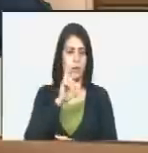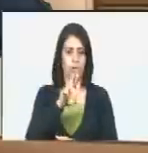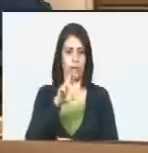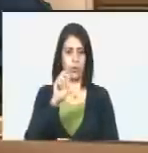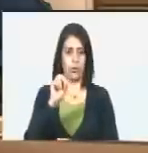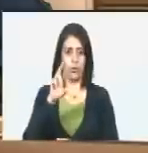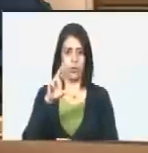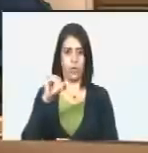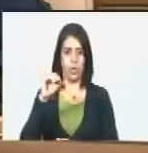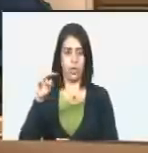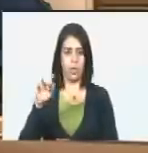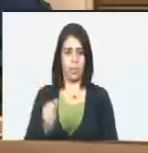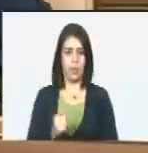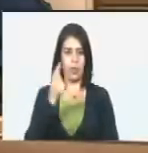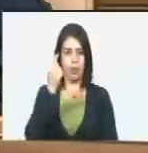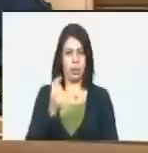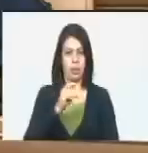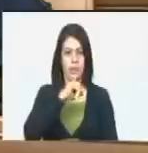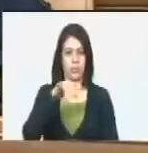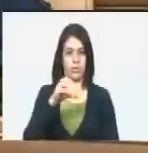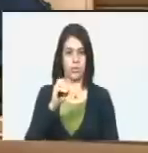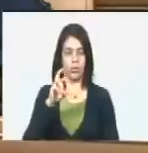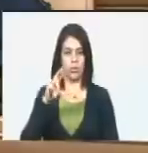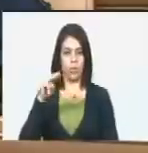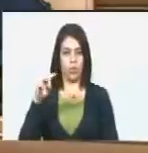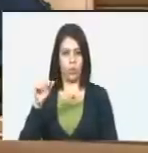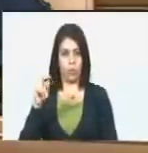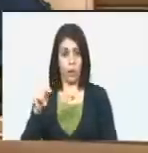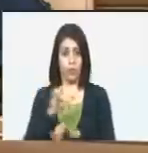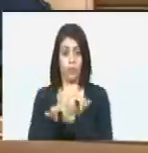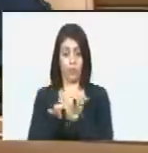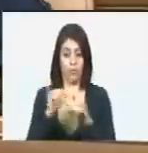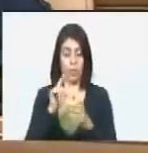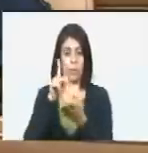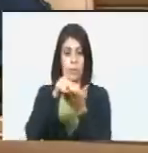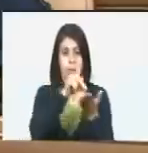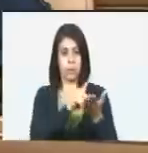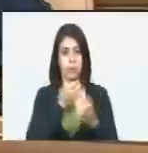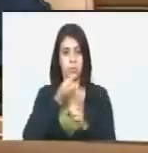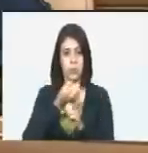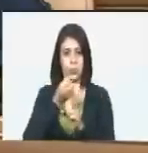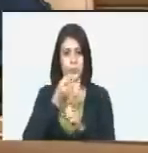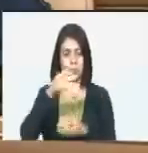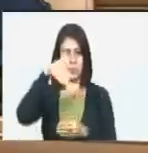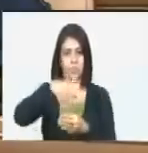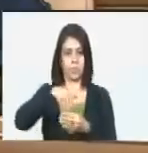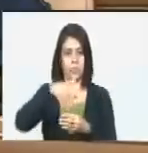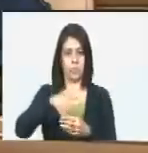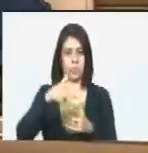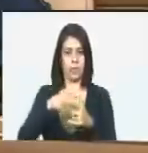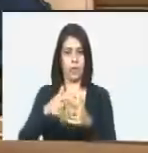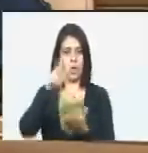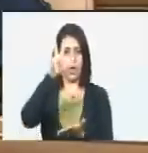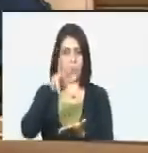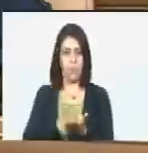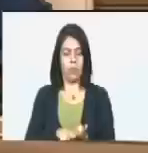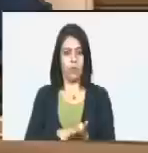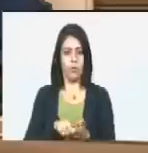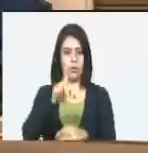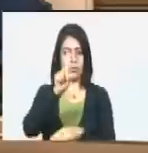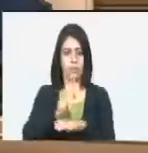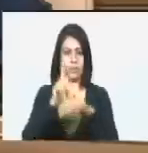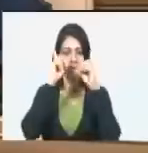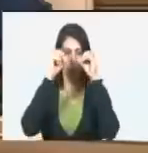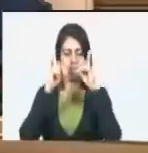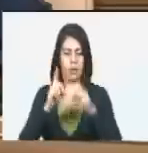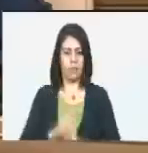al diputado Jorman Aguiar. Finalizadas las intervenciones y sometido a votación, resultó aprobado por unanimidad.